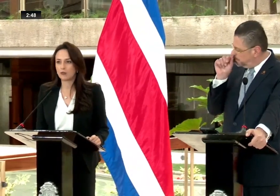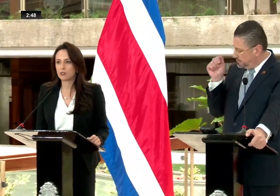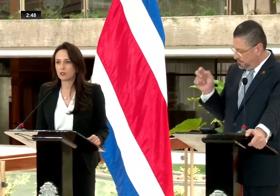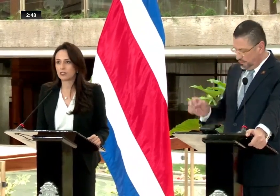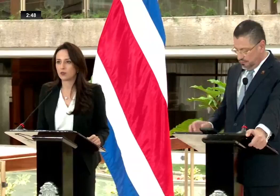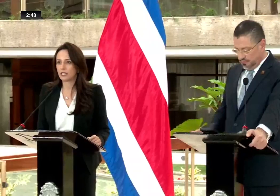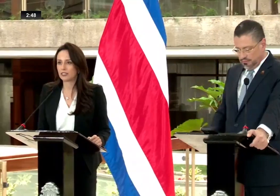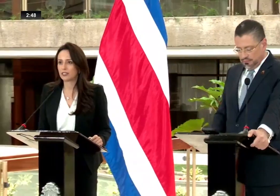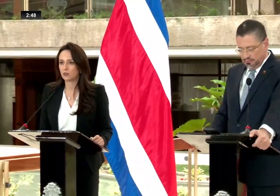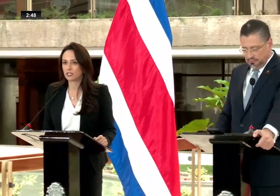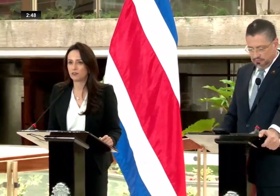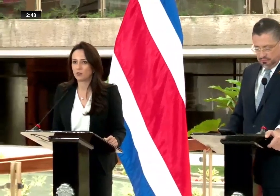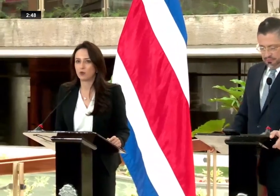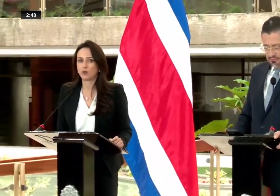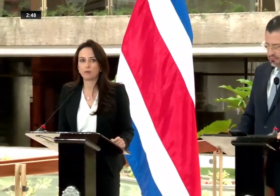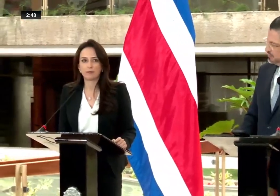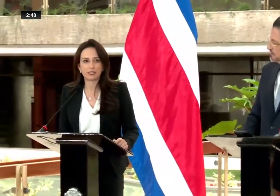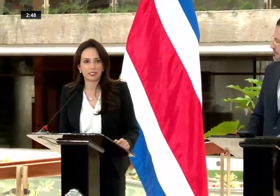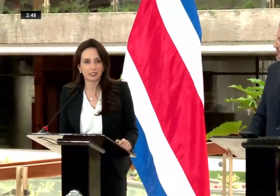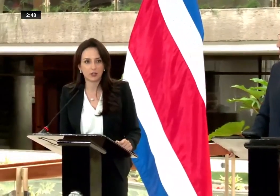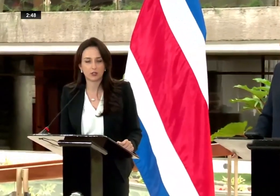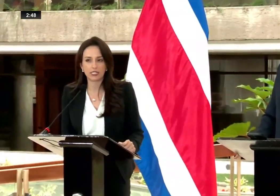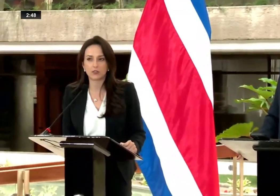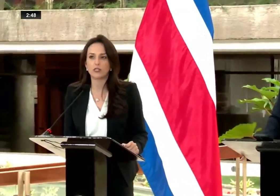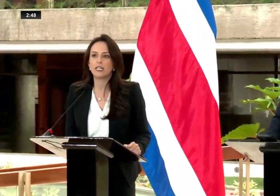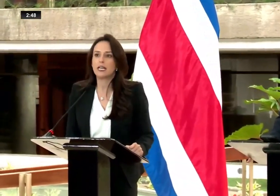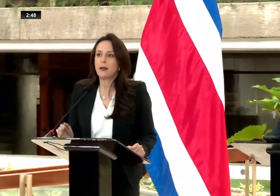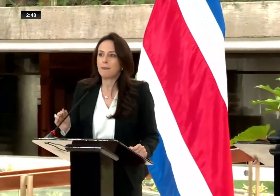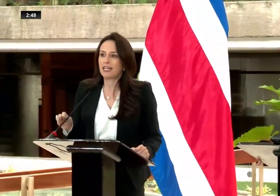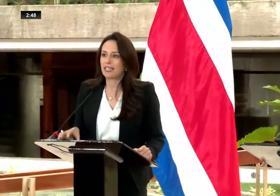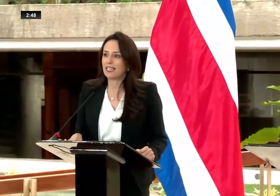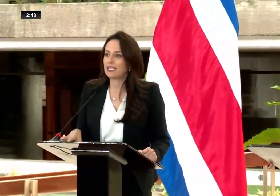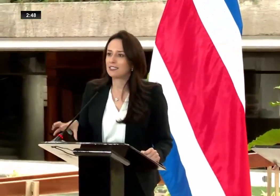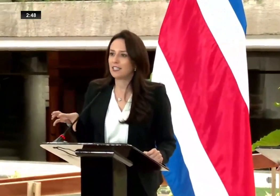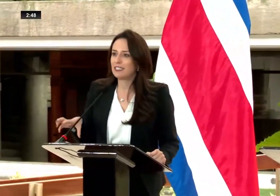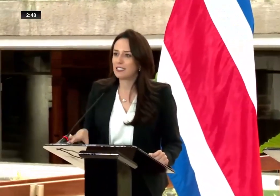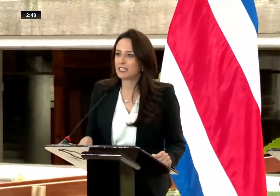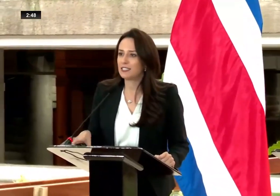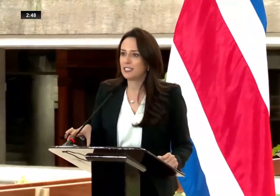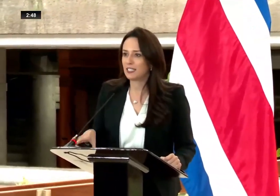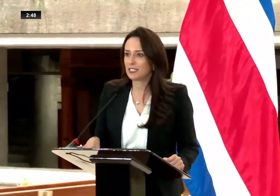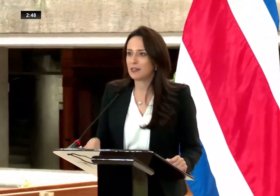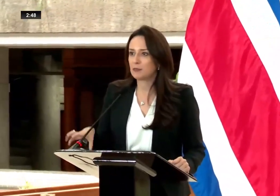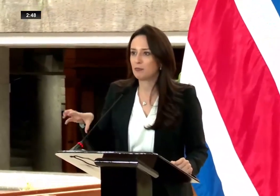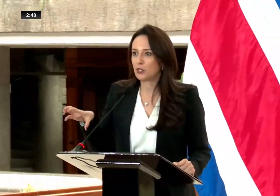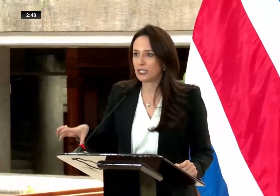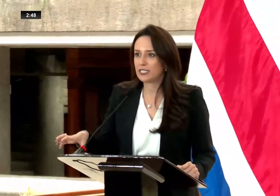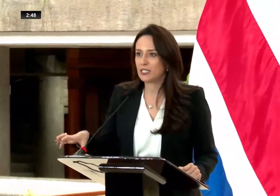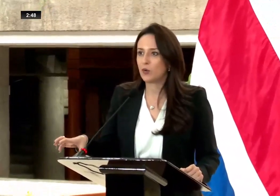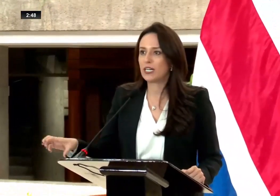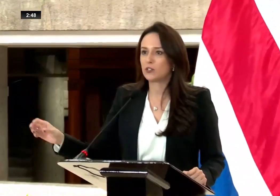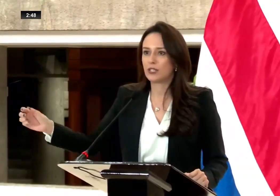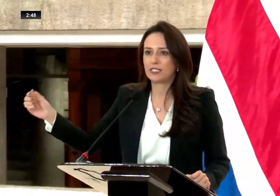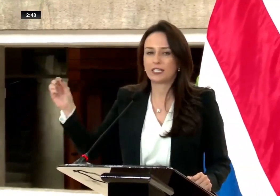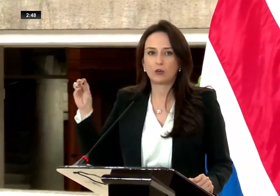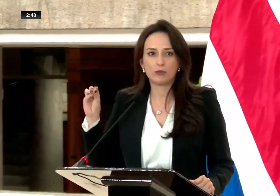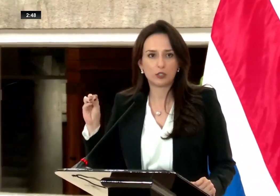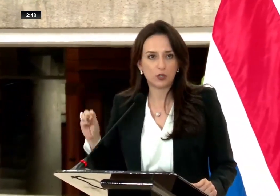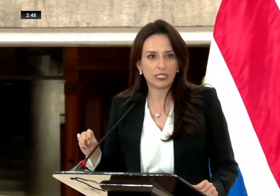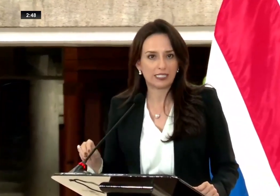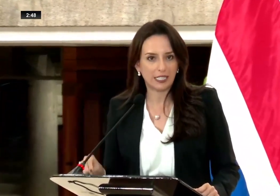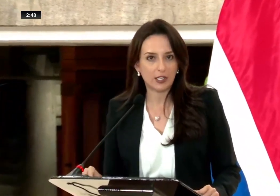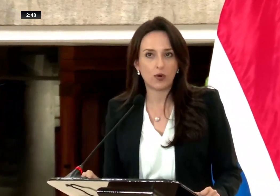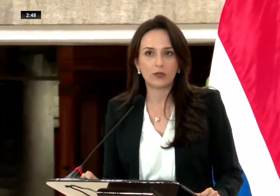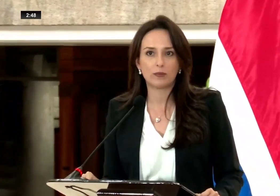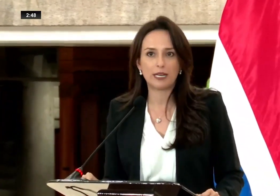presidenta de la Comisión de Seguridad y Narcotráfico con copia al presidente del Congreso para que de la lista de 26 iniciativas prioricen cuáles son las que la